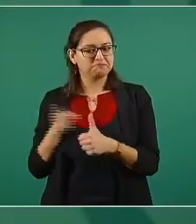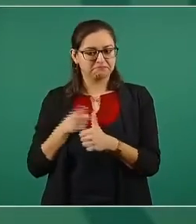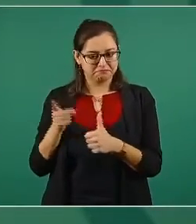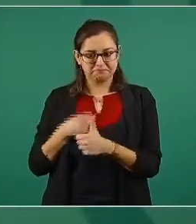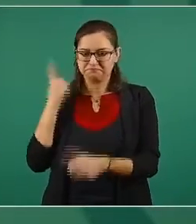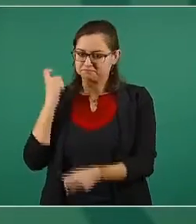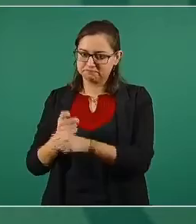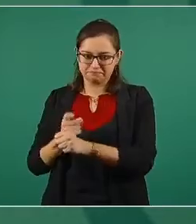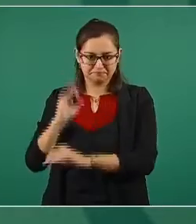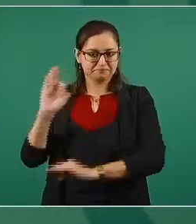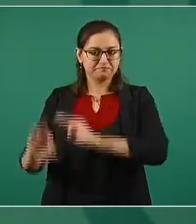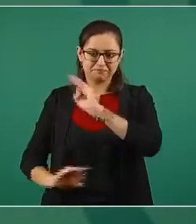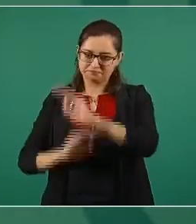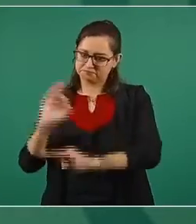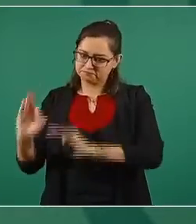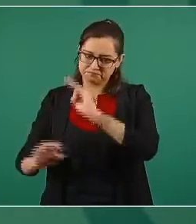Electricidad,